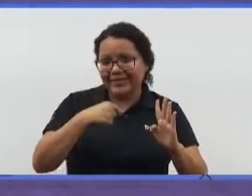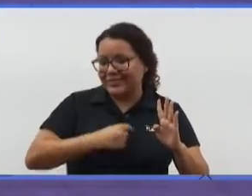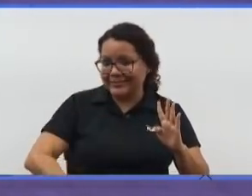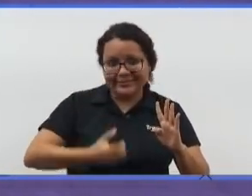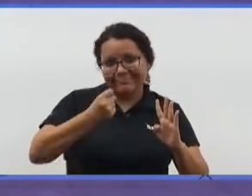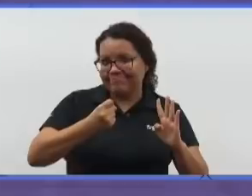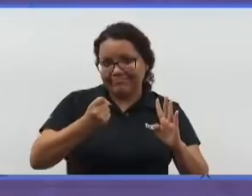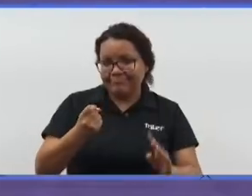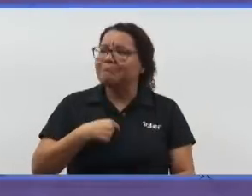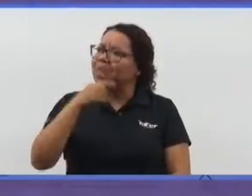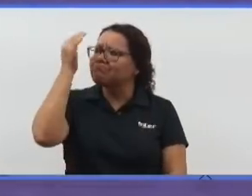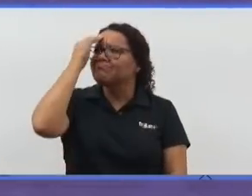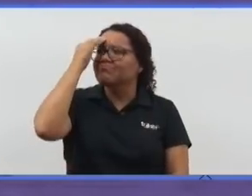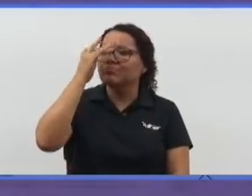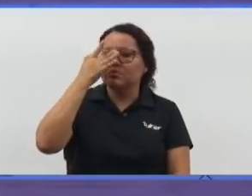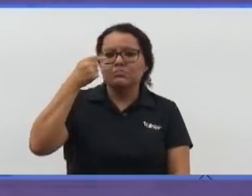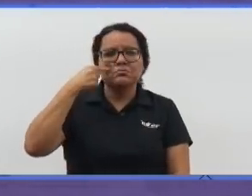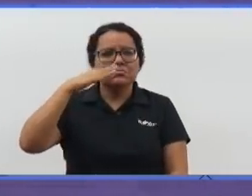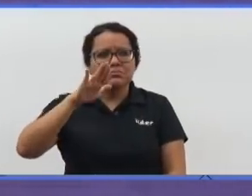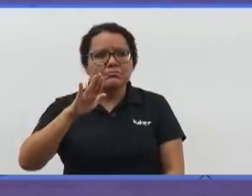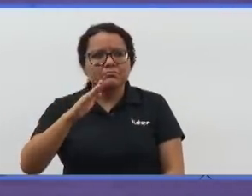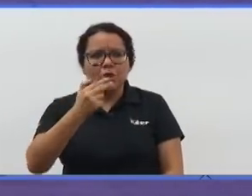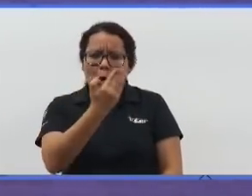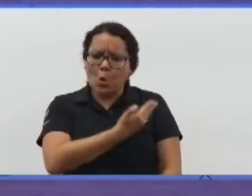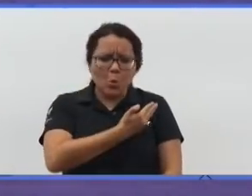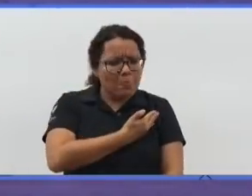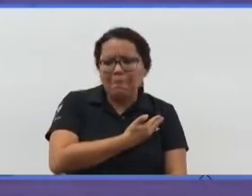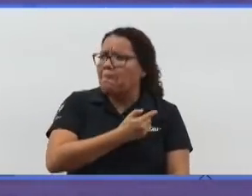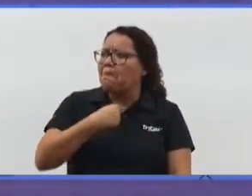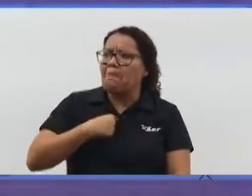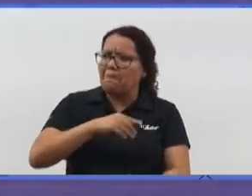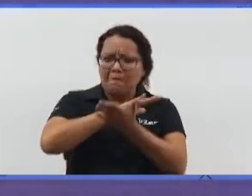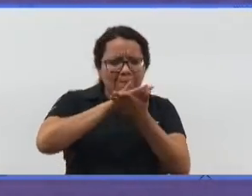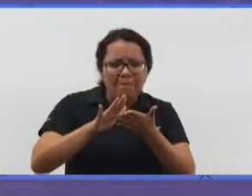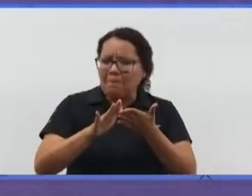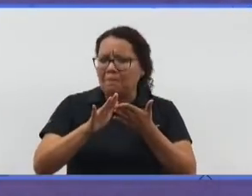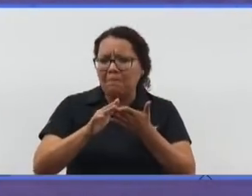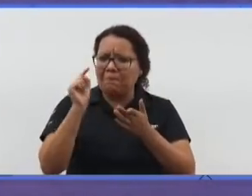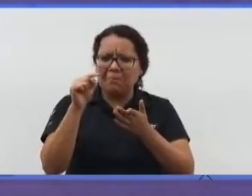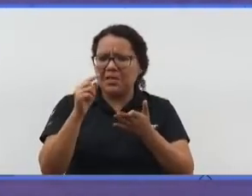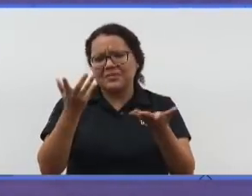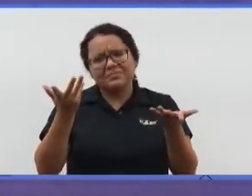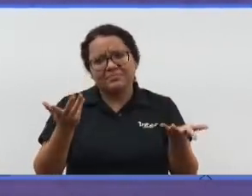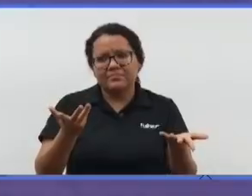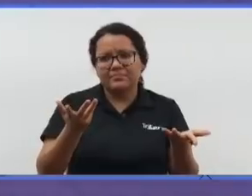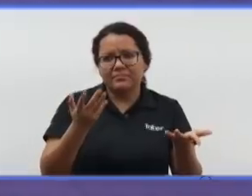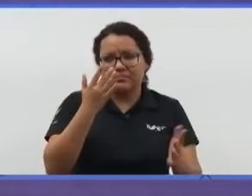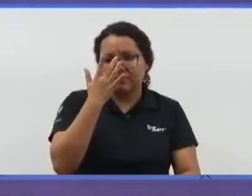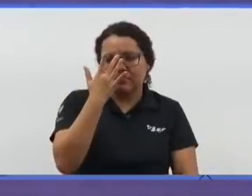que teológicamente podemos hablar de la justificación de la santificación de la regeneración pero no son cosas prácticas